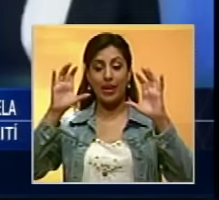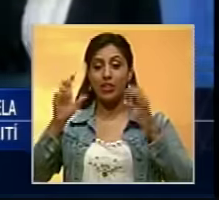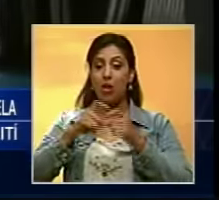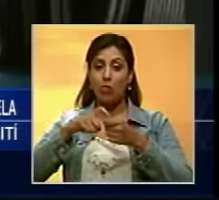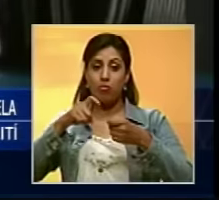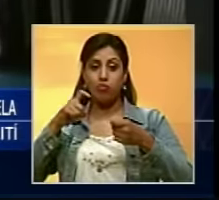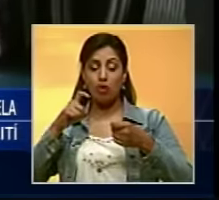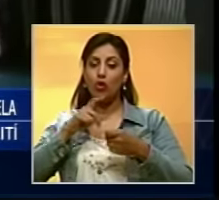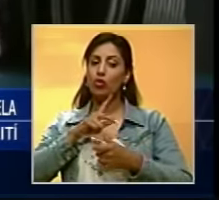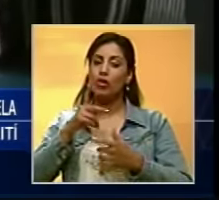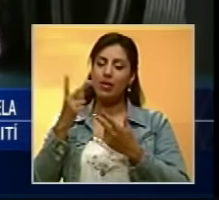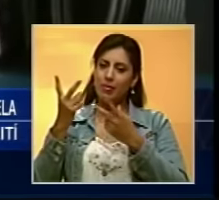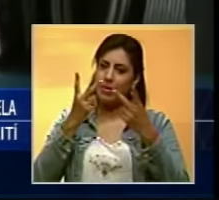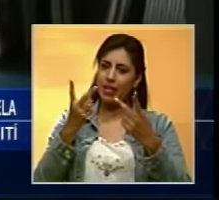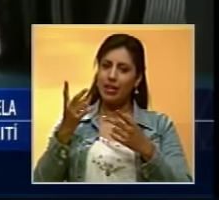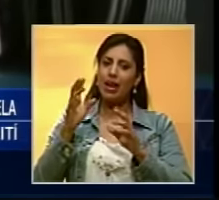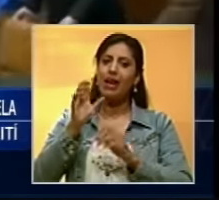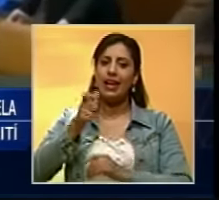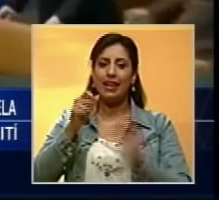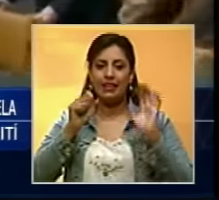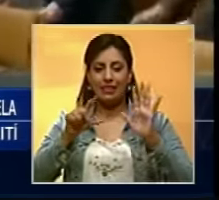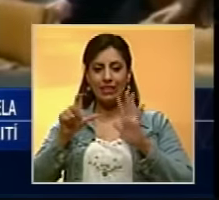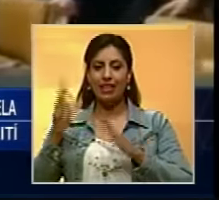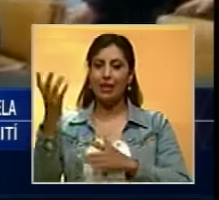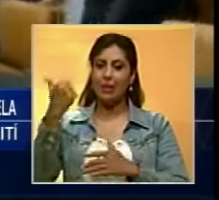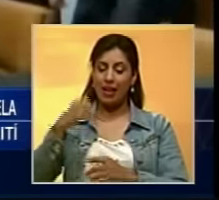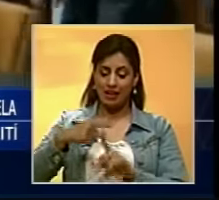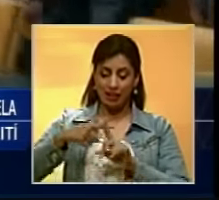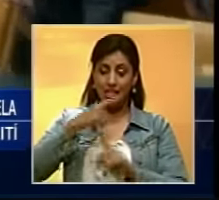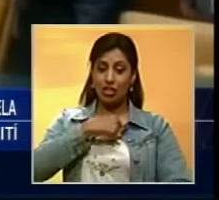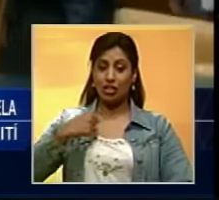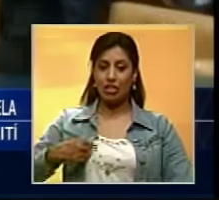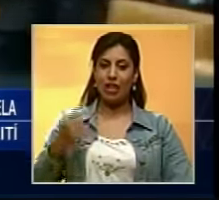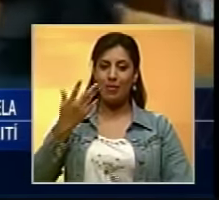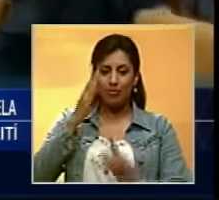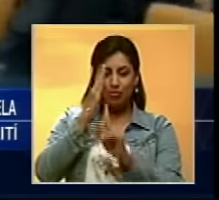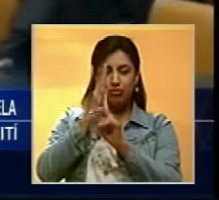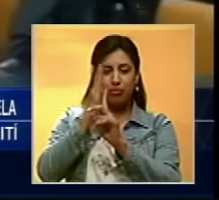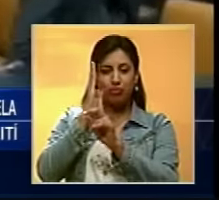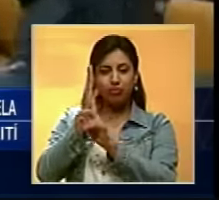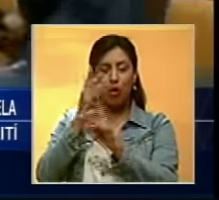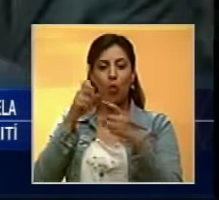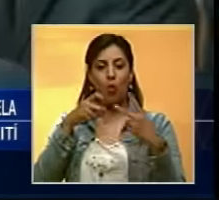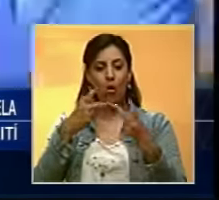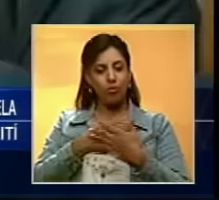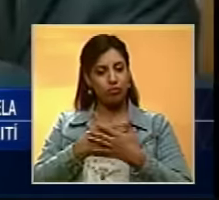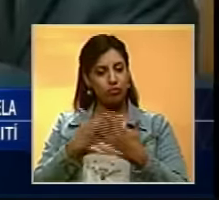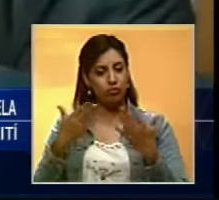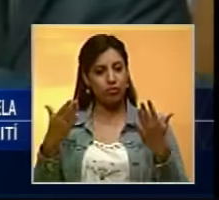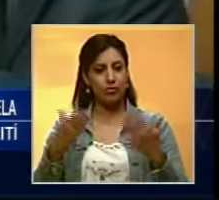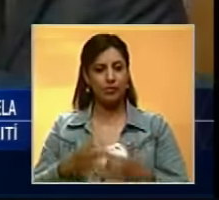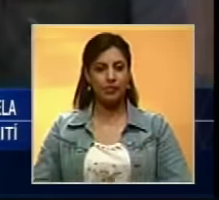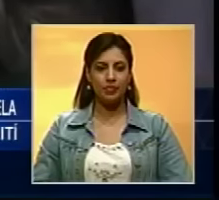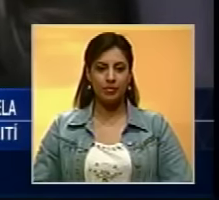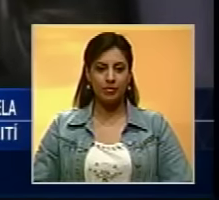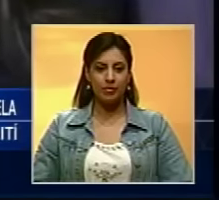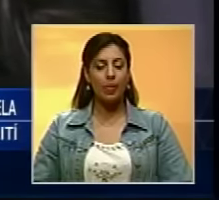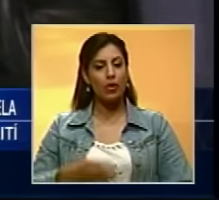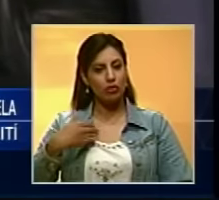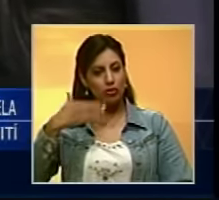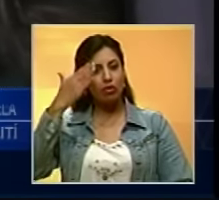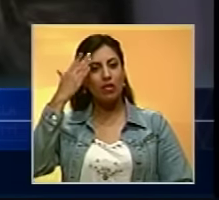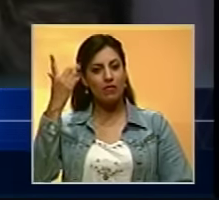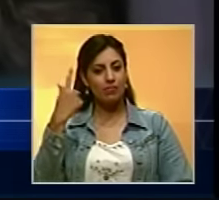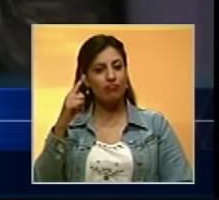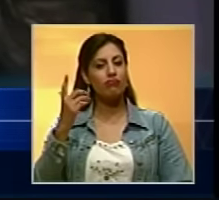no alineados invitaron al g77 más China para trazar las líneas de solidaridad sabemos que